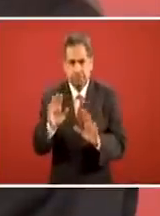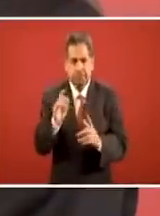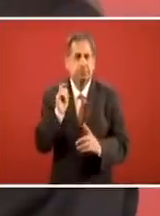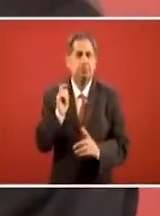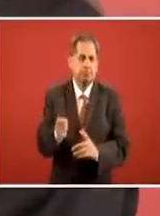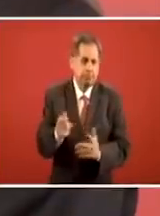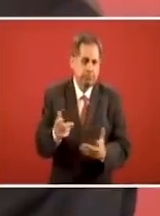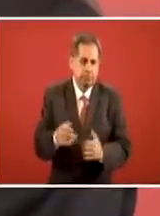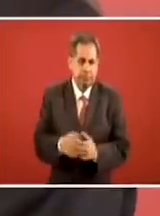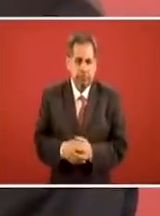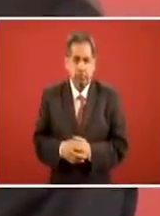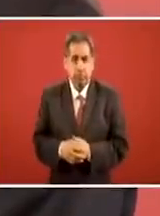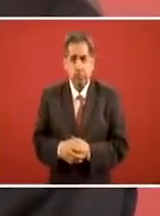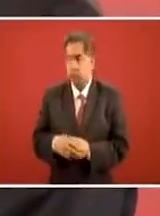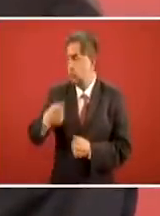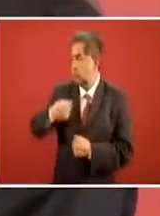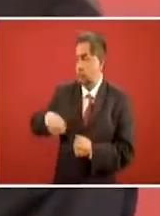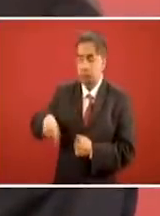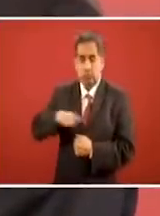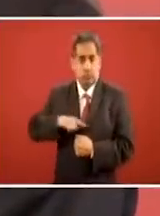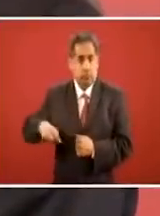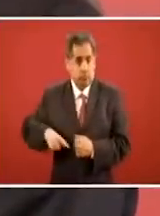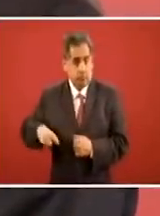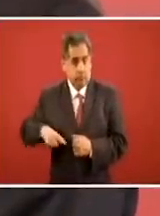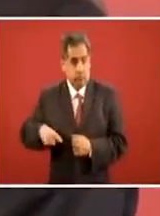que nosotros